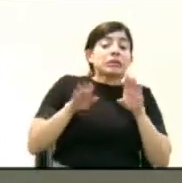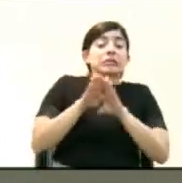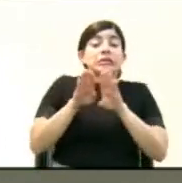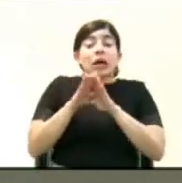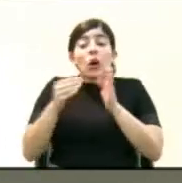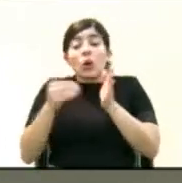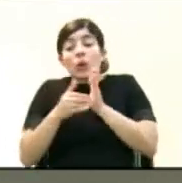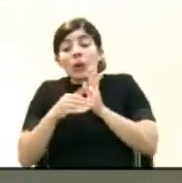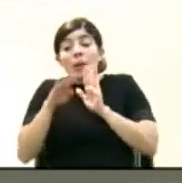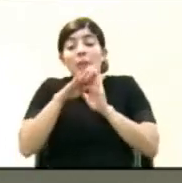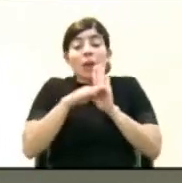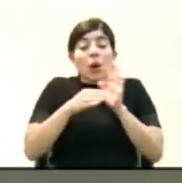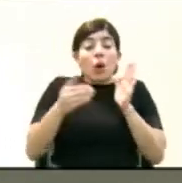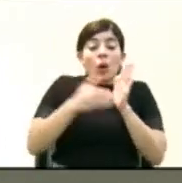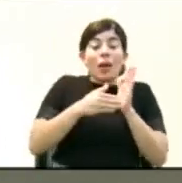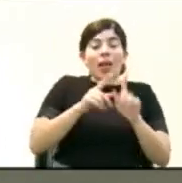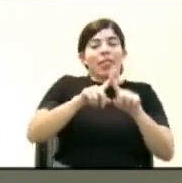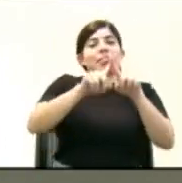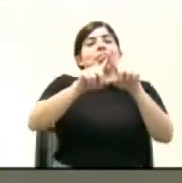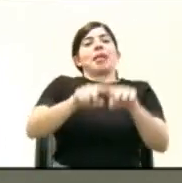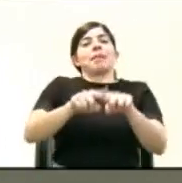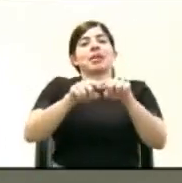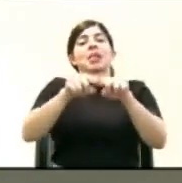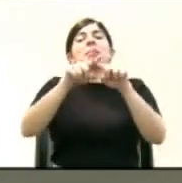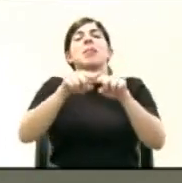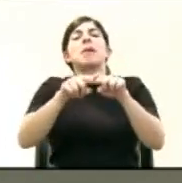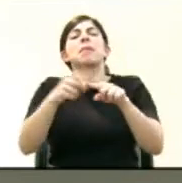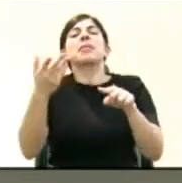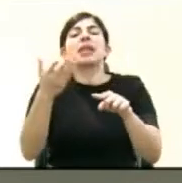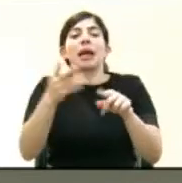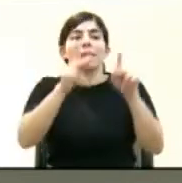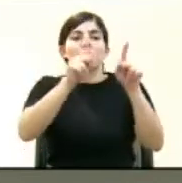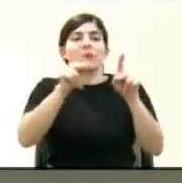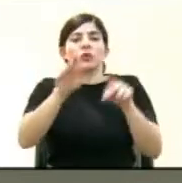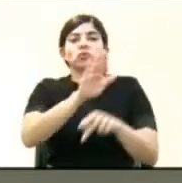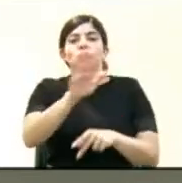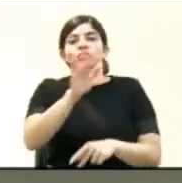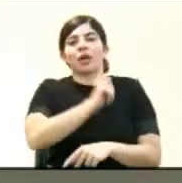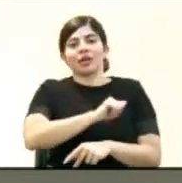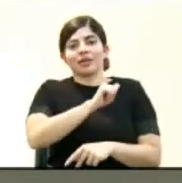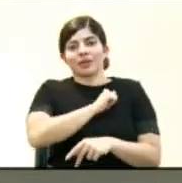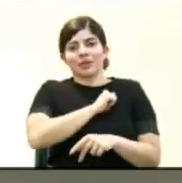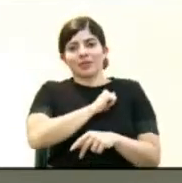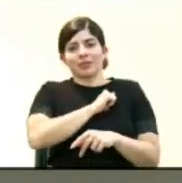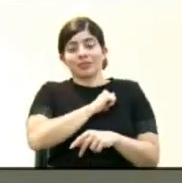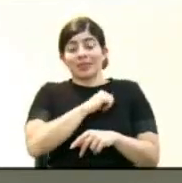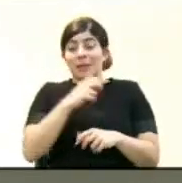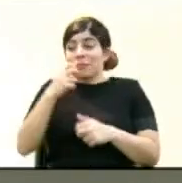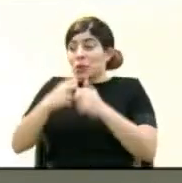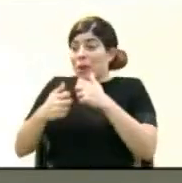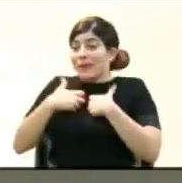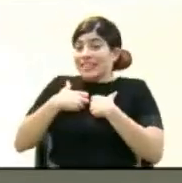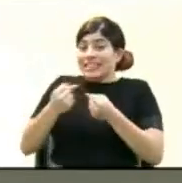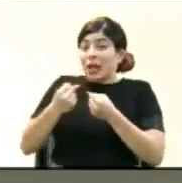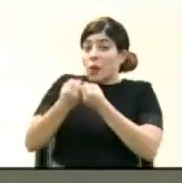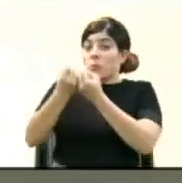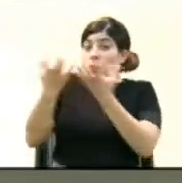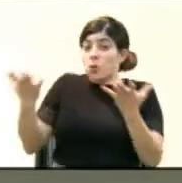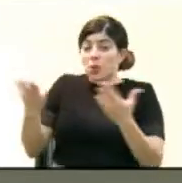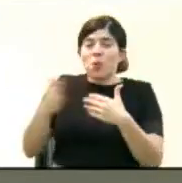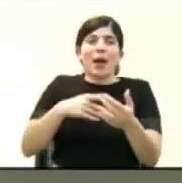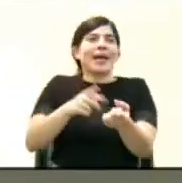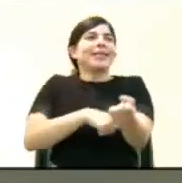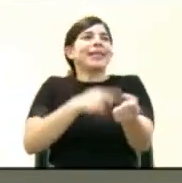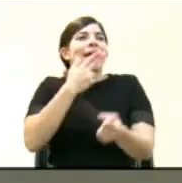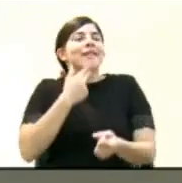y en otras medidas depende del comportamiento individual de la población. Cualquier problema de salud pública, el que ustedes quieran,